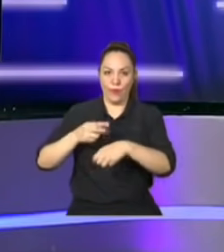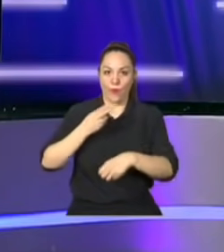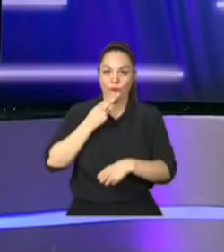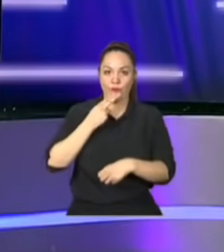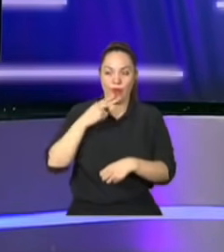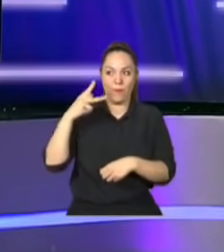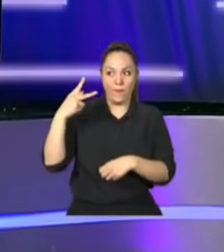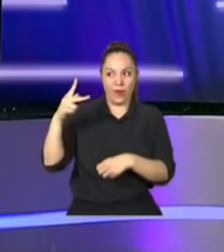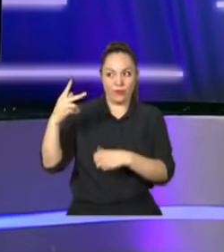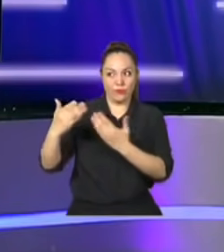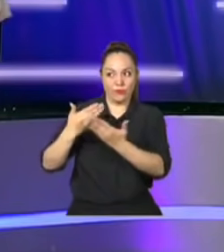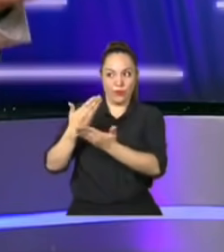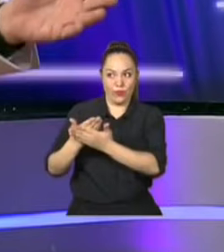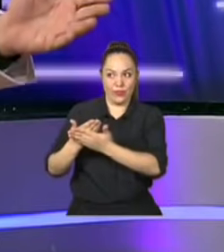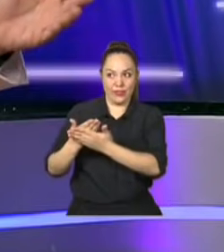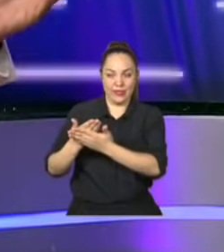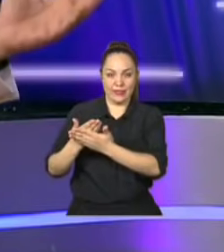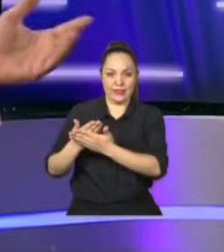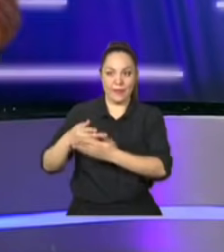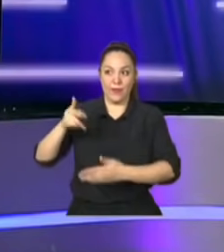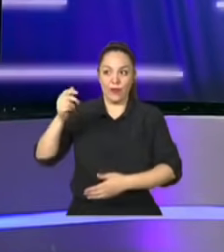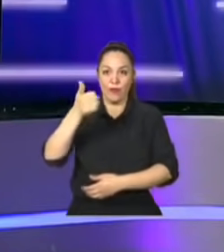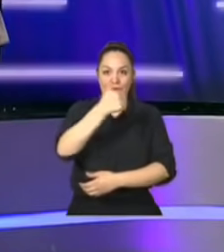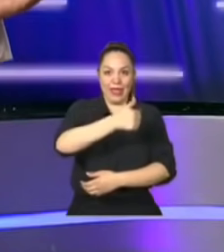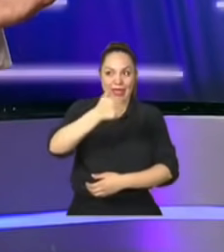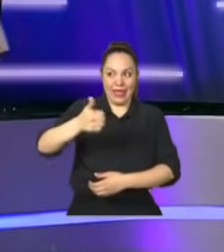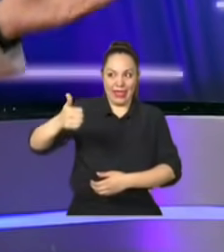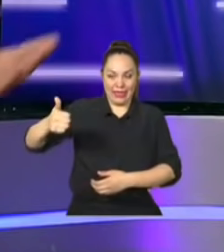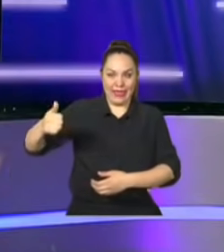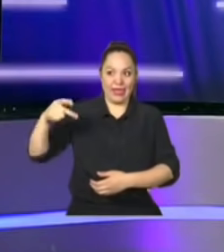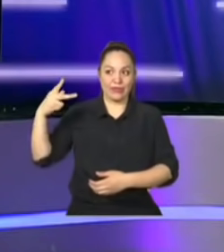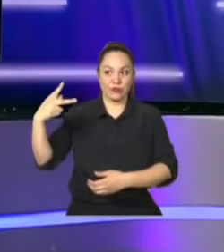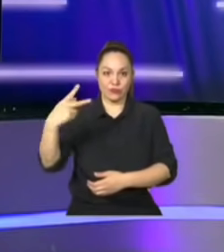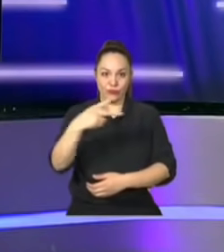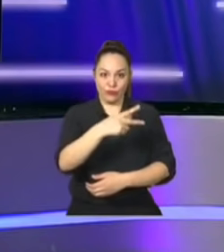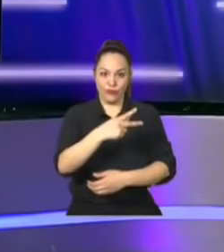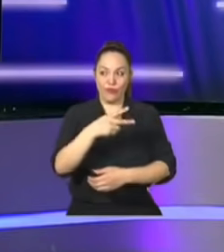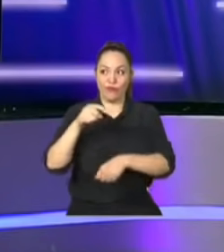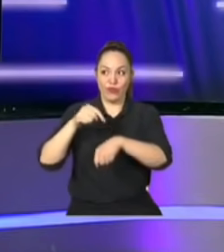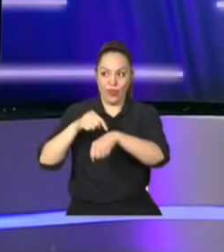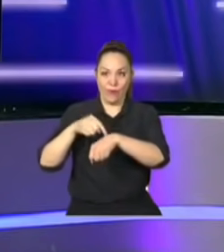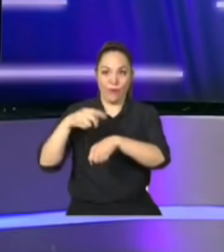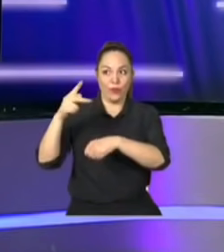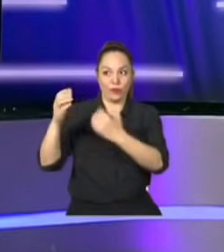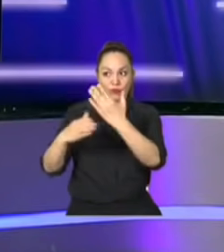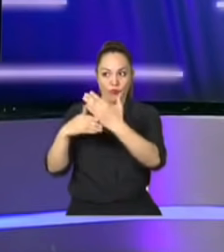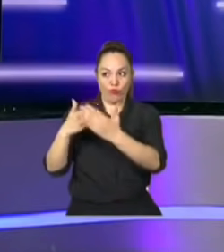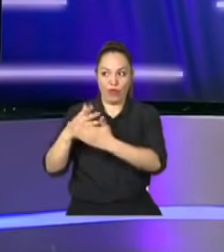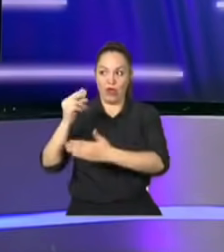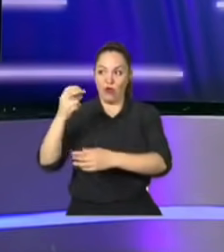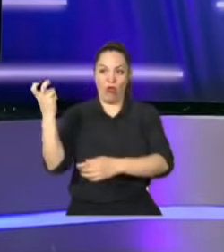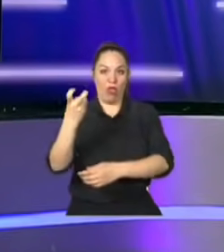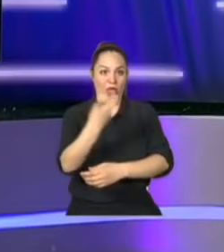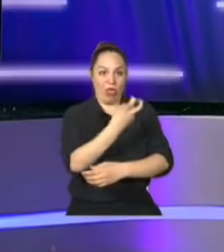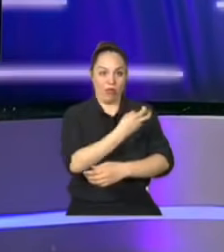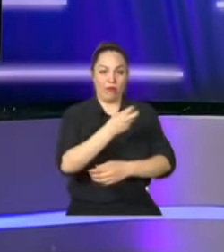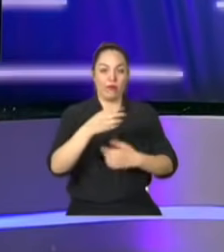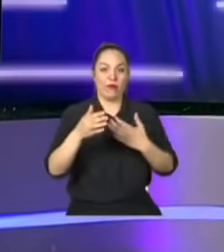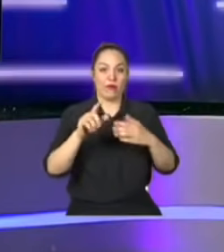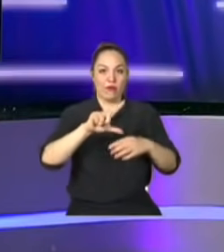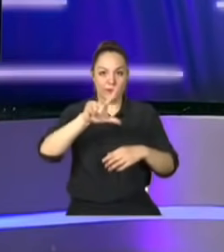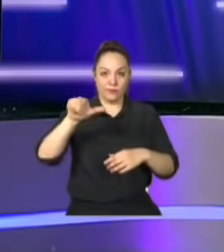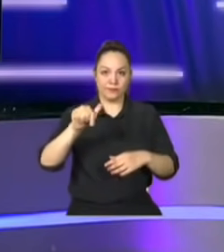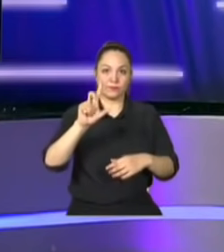lo que usted considere. Puede hablar hacia sus compañeros si así lo desea. Vamos con otros 30 segundos, Eugenio